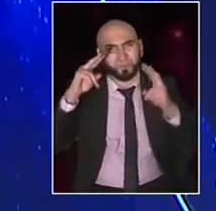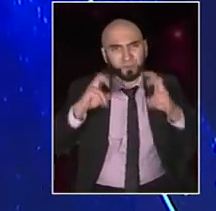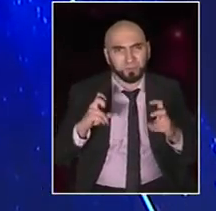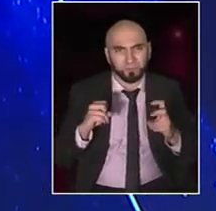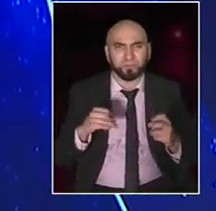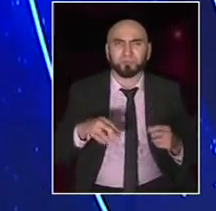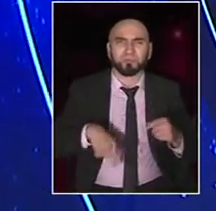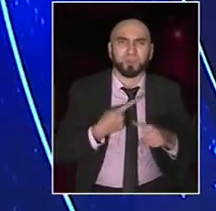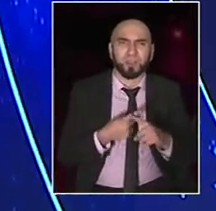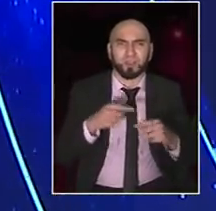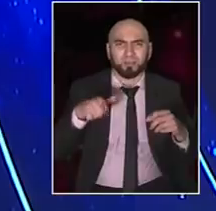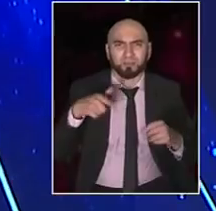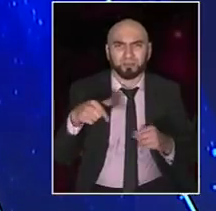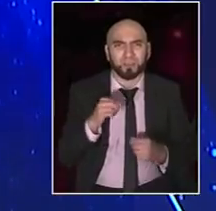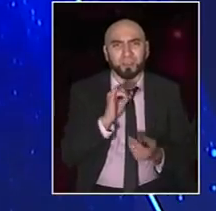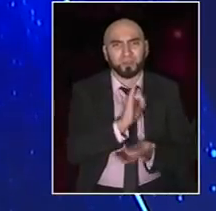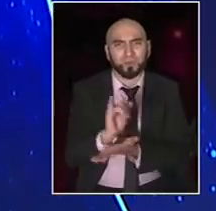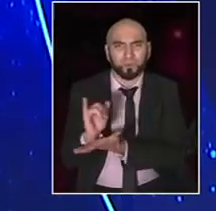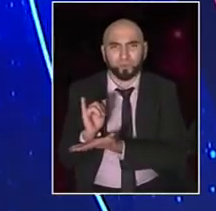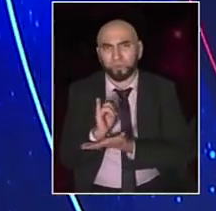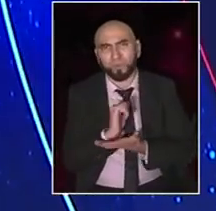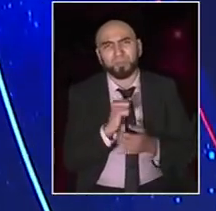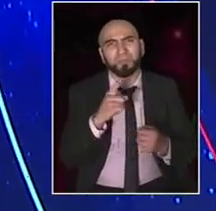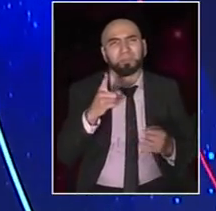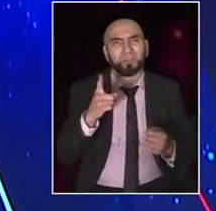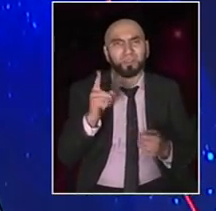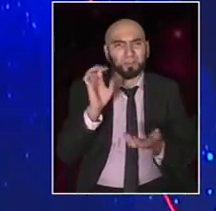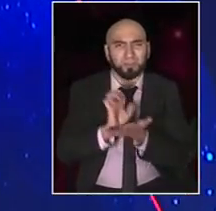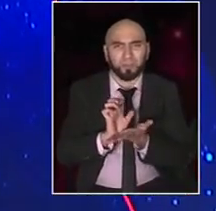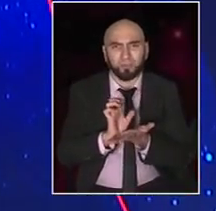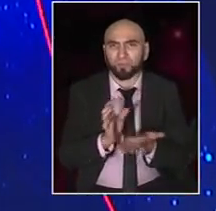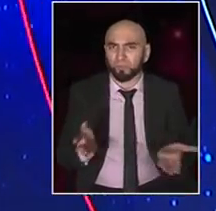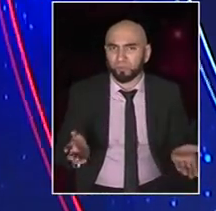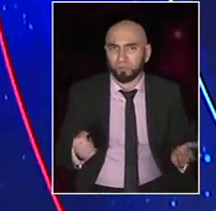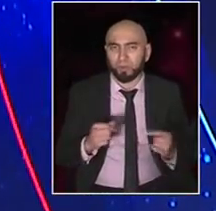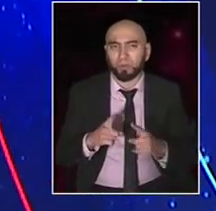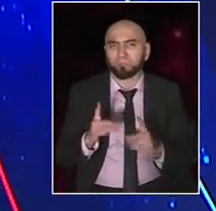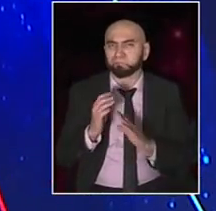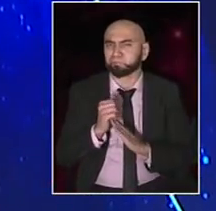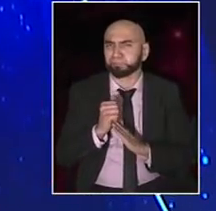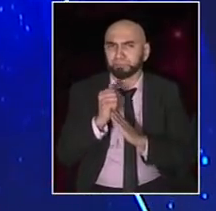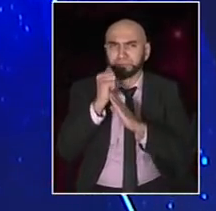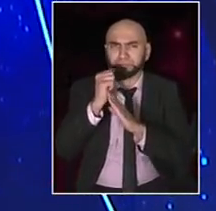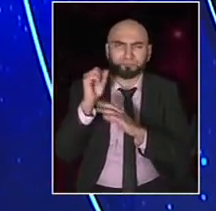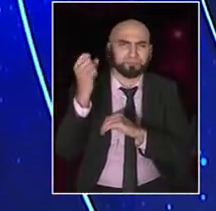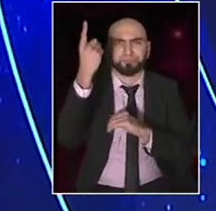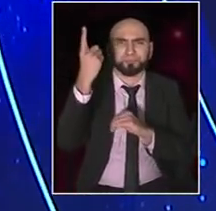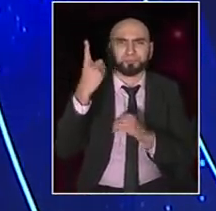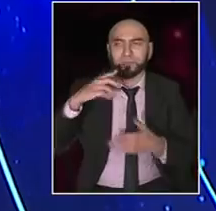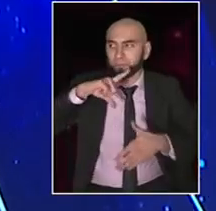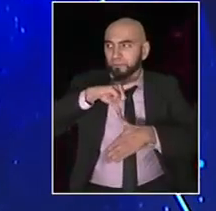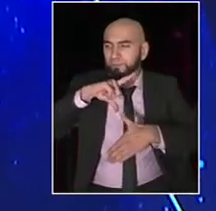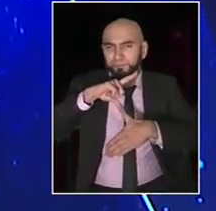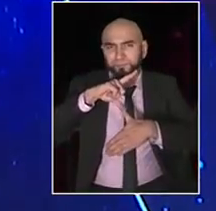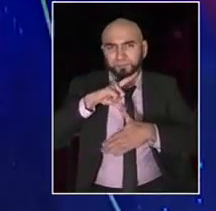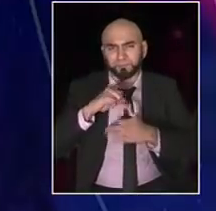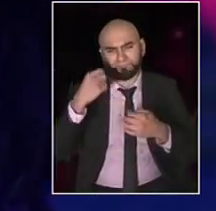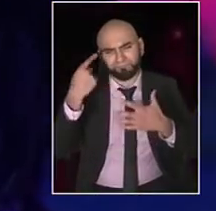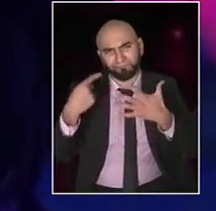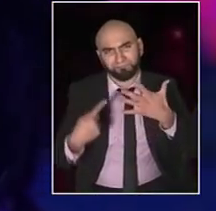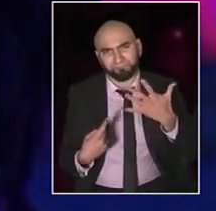17 institutos de investigación del Estado, que lideran la calidad de investigación en América Latina, en muchas disciplinas,